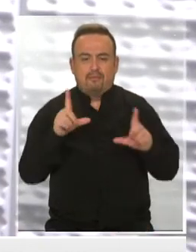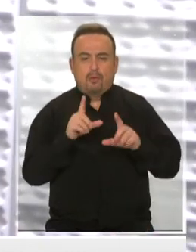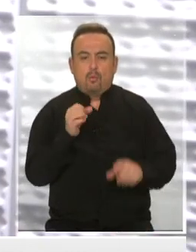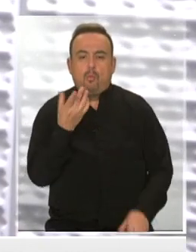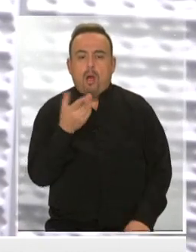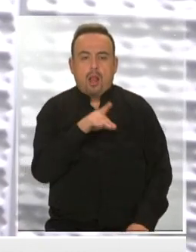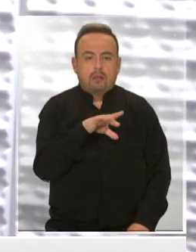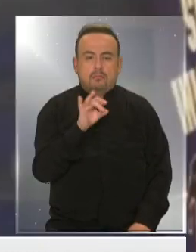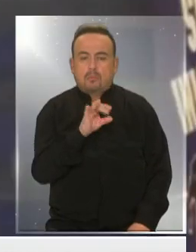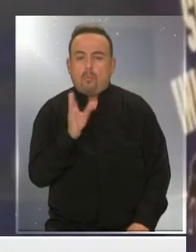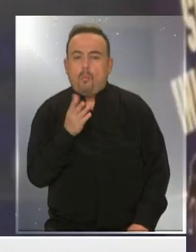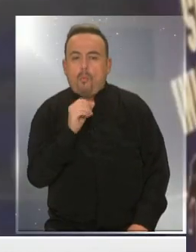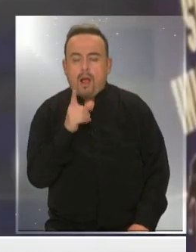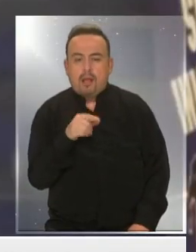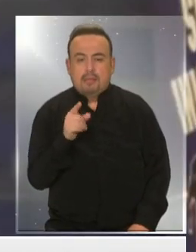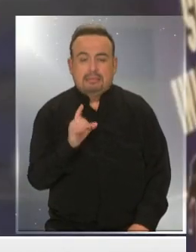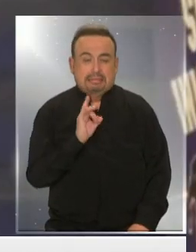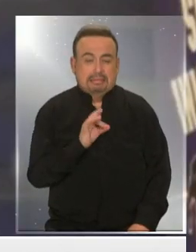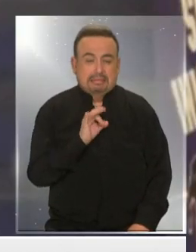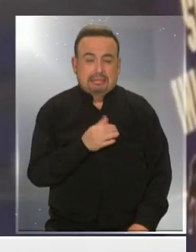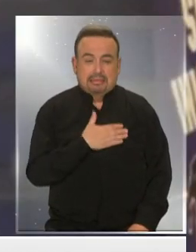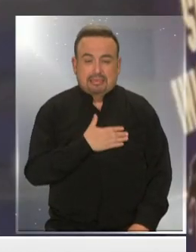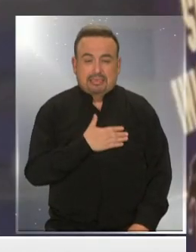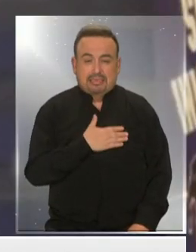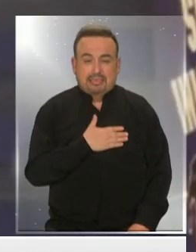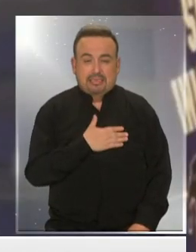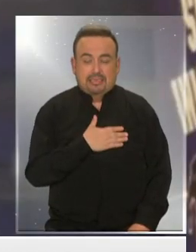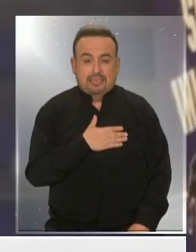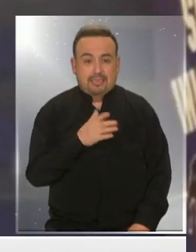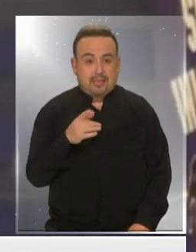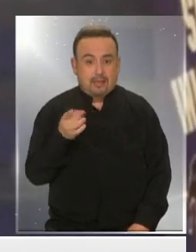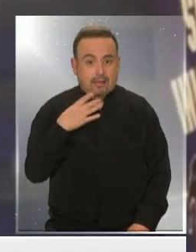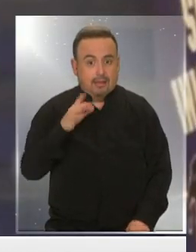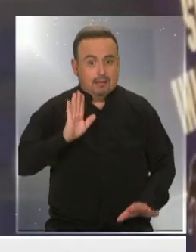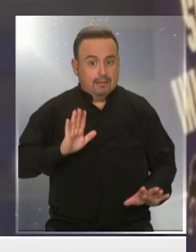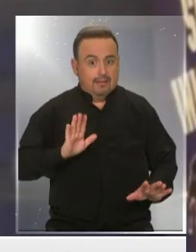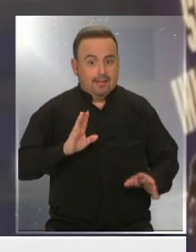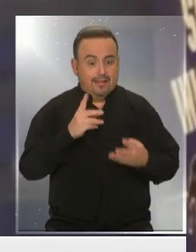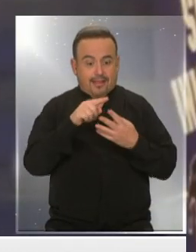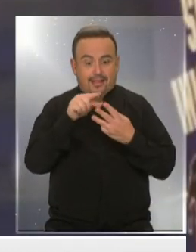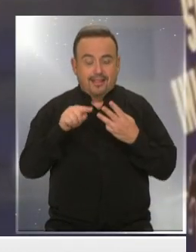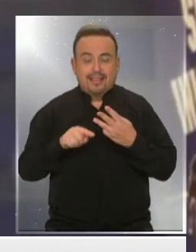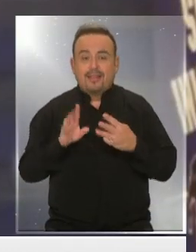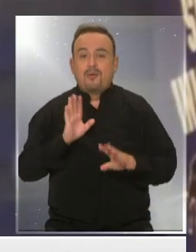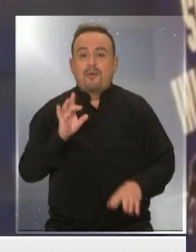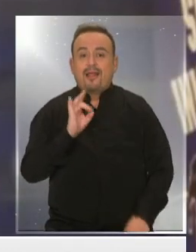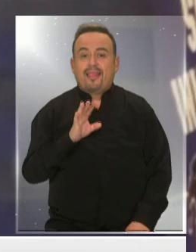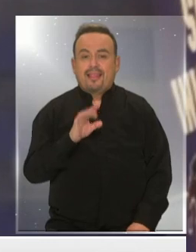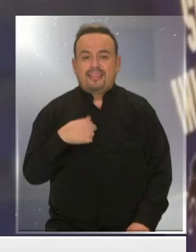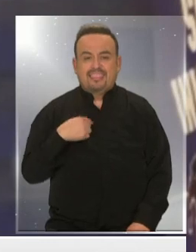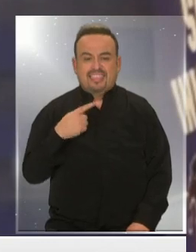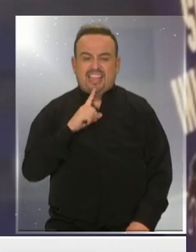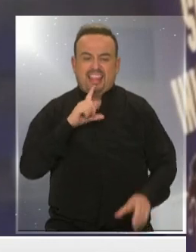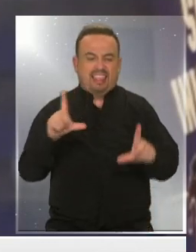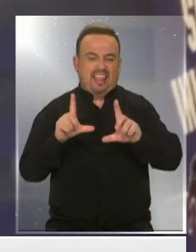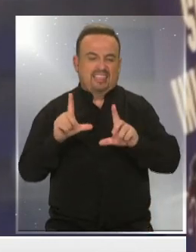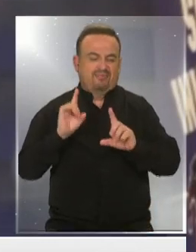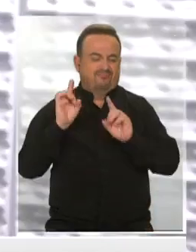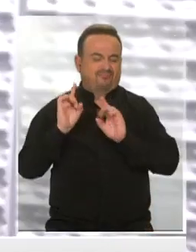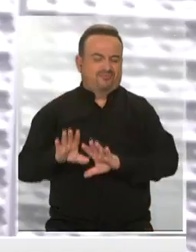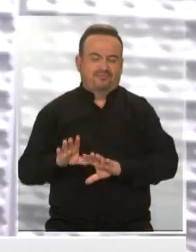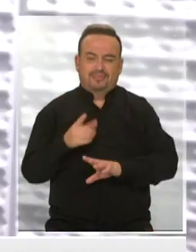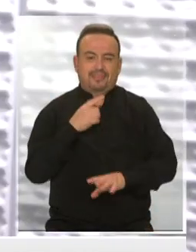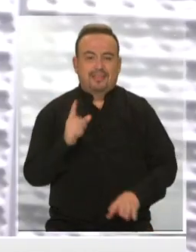cuarentena, ¿qué eliges? Te va a doler. No, sí, lo que me digas me va a doler porque está con las 3 partes. Yo creo que la tele en este